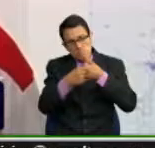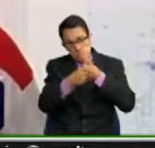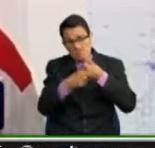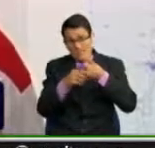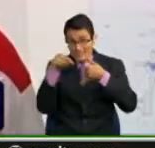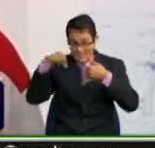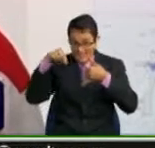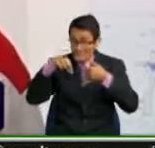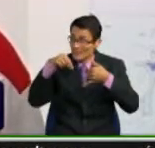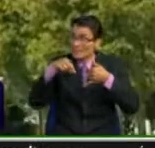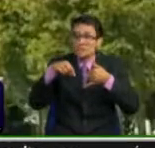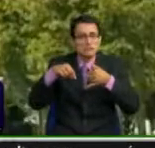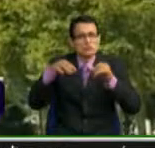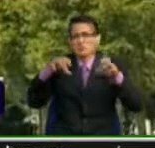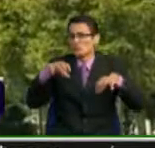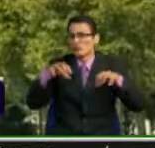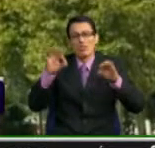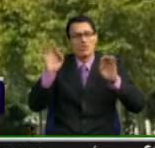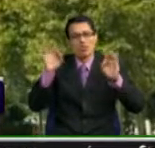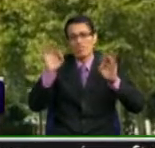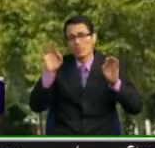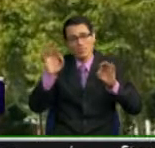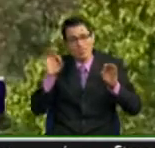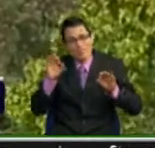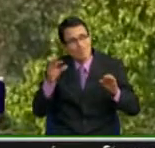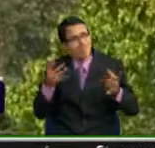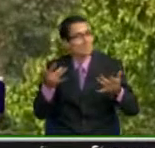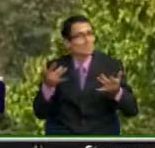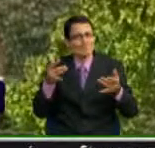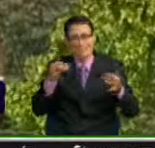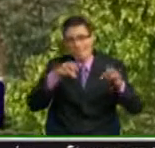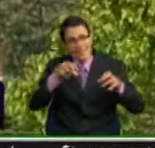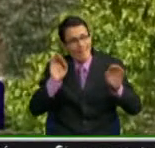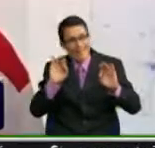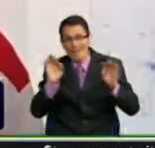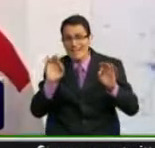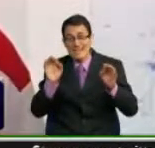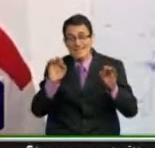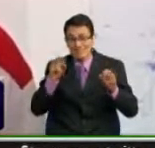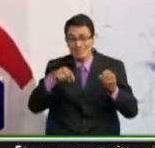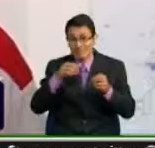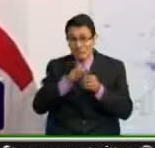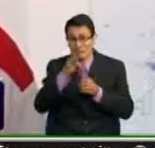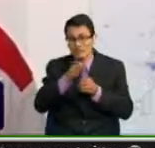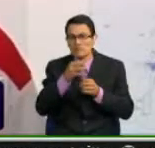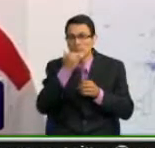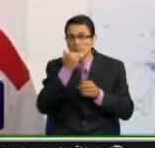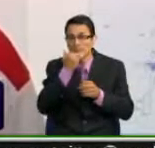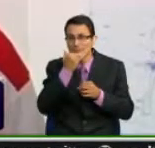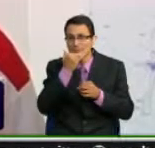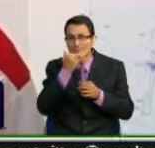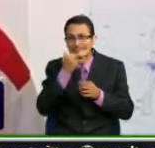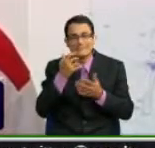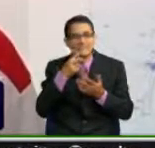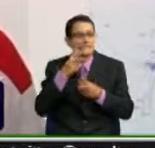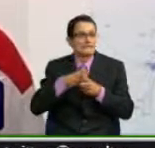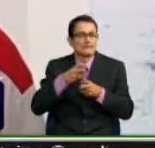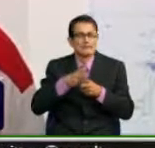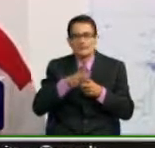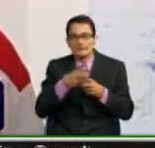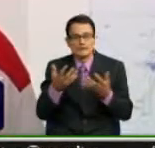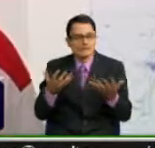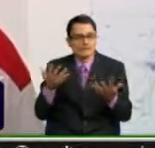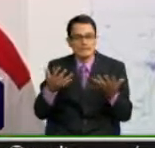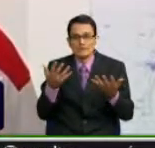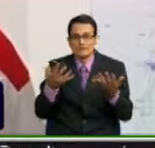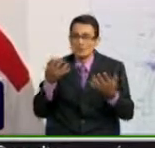presenta lluvias, y eso pues hace que el municipio en primera instancia no abandone las alertas que tiene sobre el